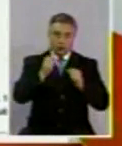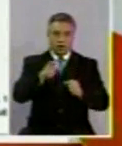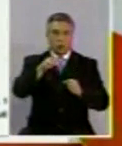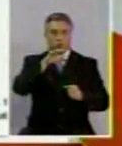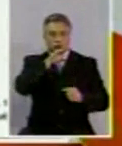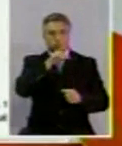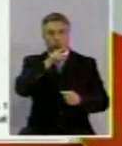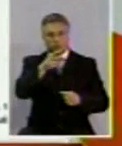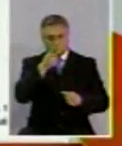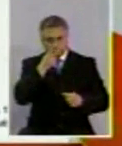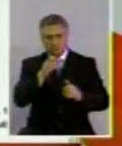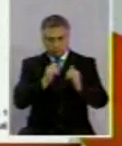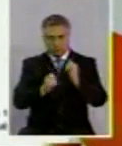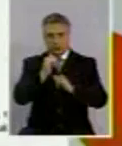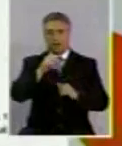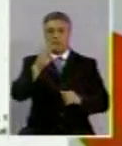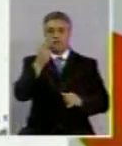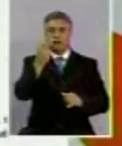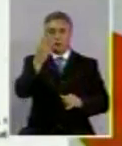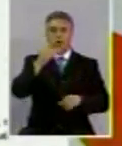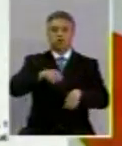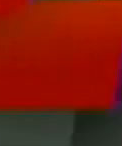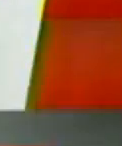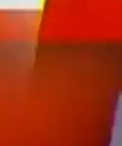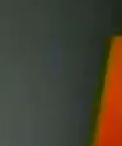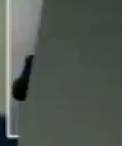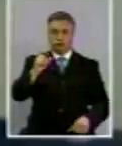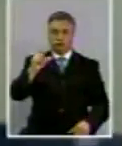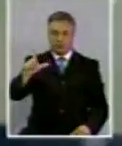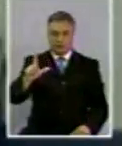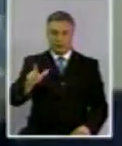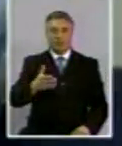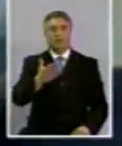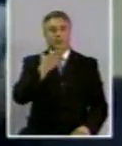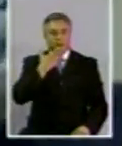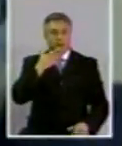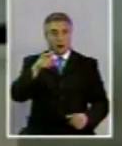en 24horas.cl. Lo siguiente que vamos a mostrarles también es